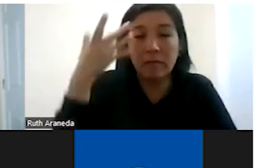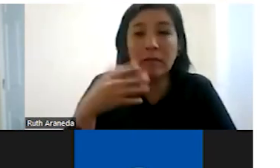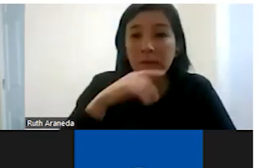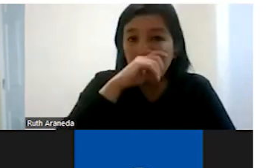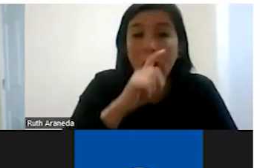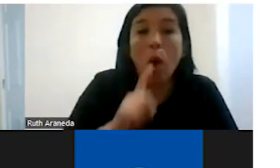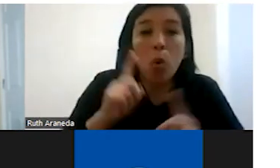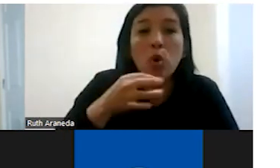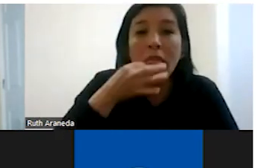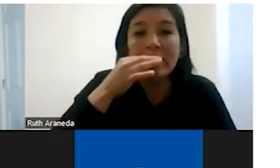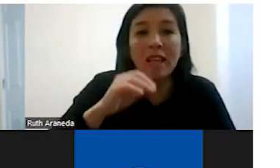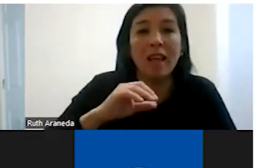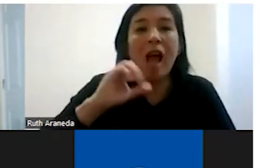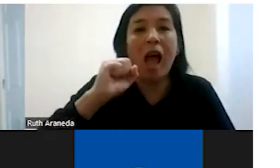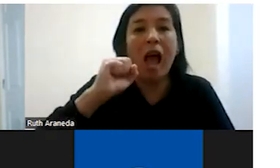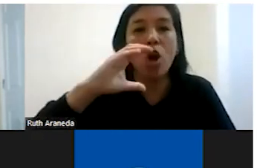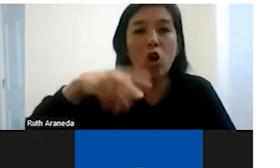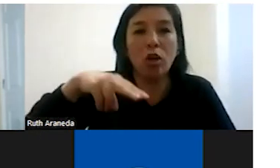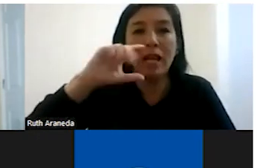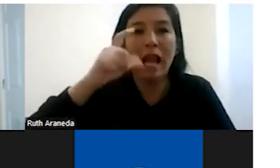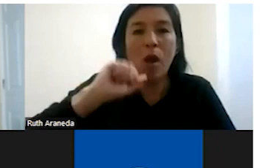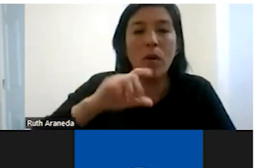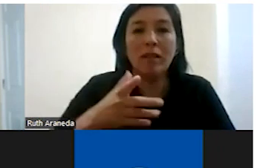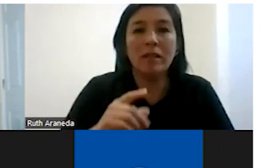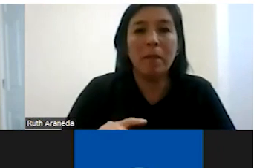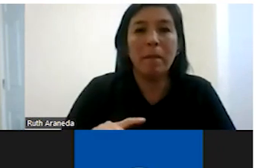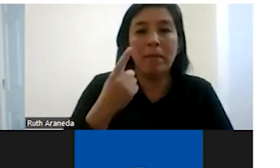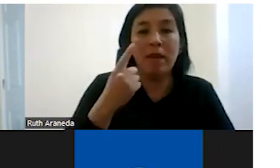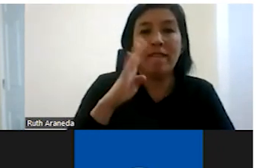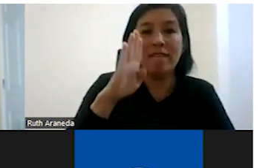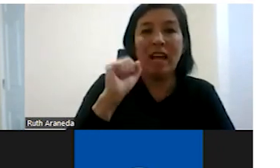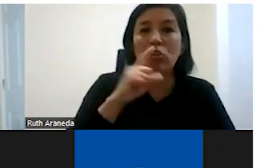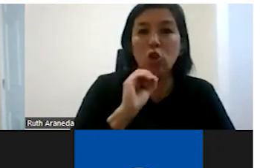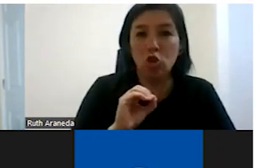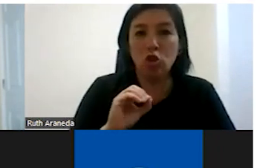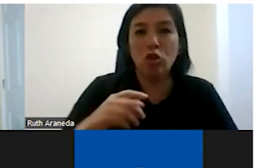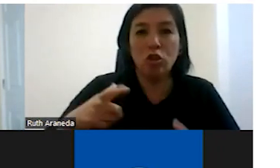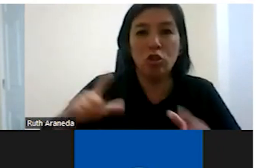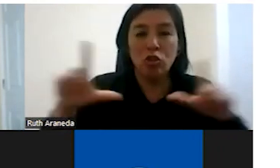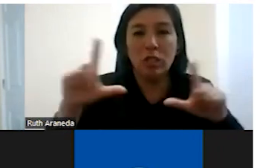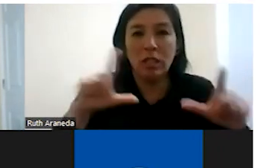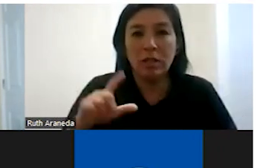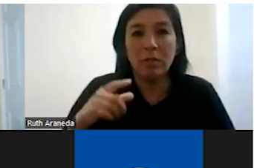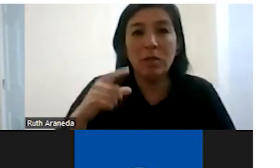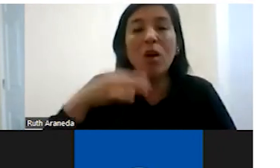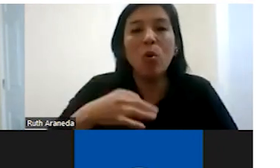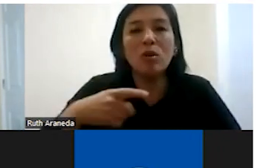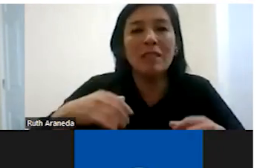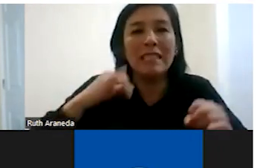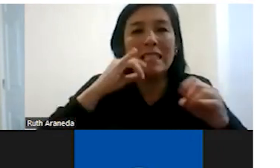derivan derechamente de Bato y Yoyeo. Te voy a tener que interrumpir, José Miguel, porque la conexión se nos va a cortar en cualquier